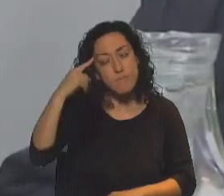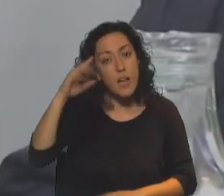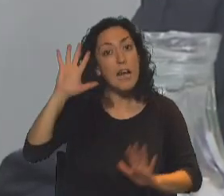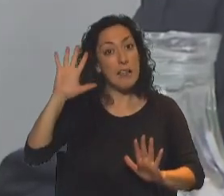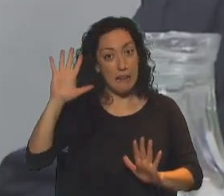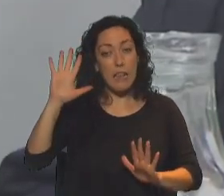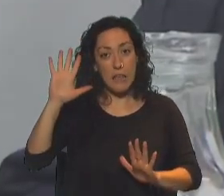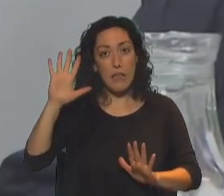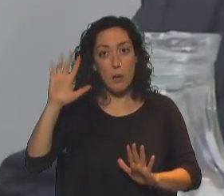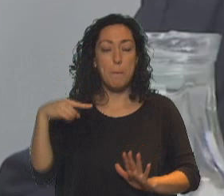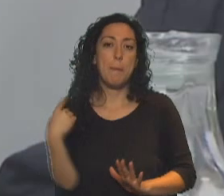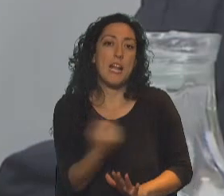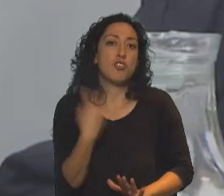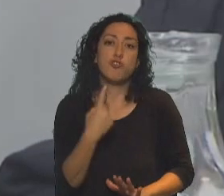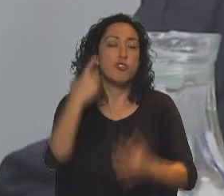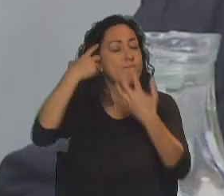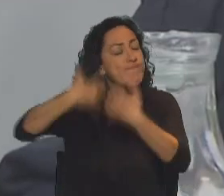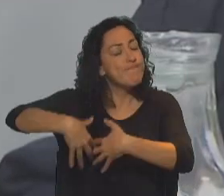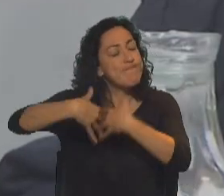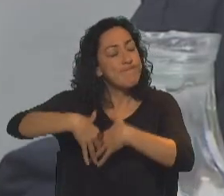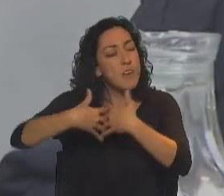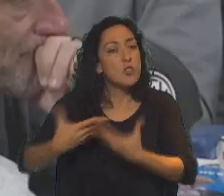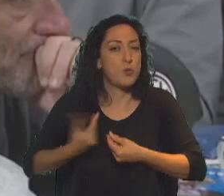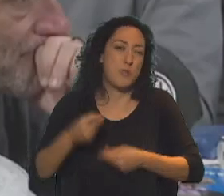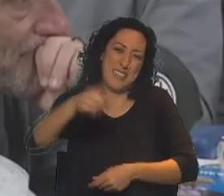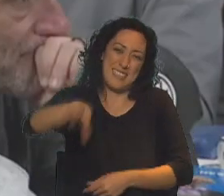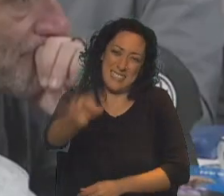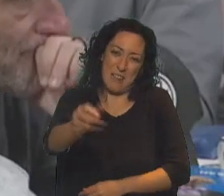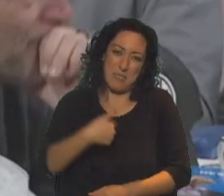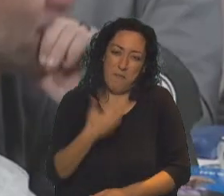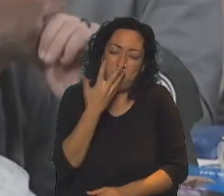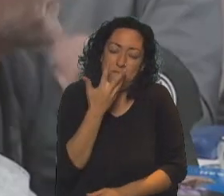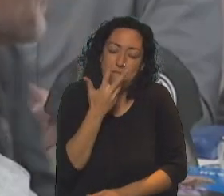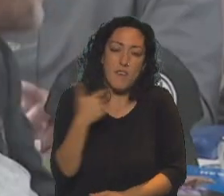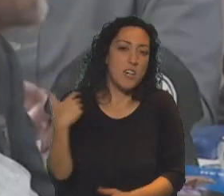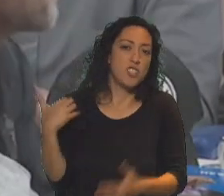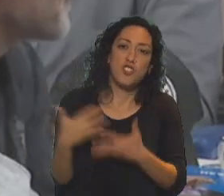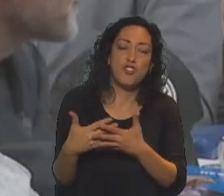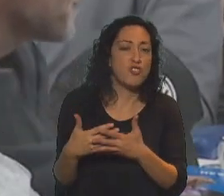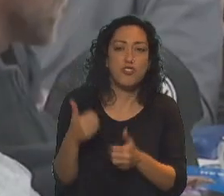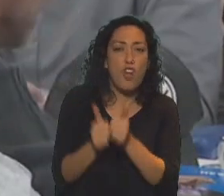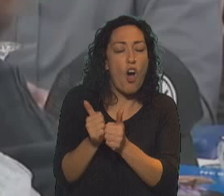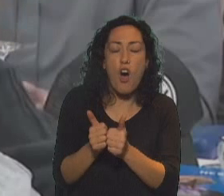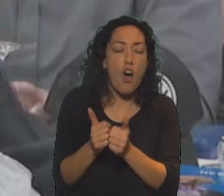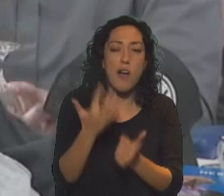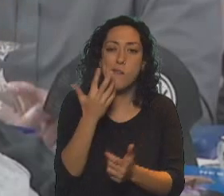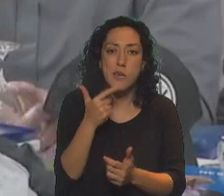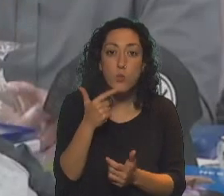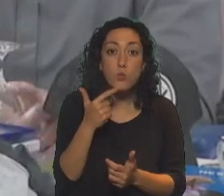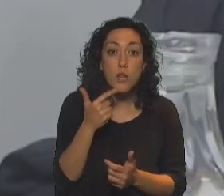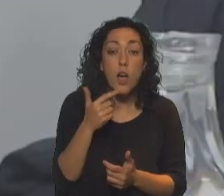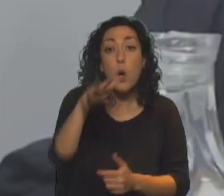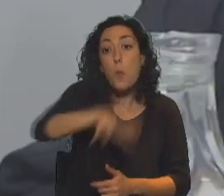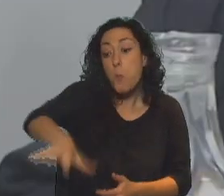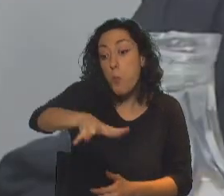ayudarnos a reflexionar. Ustedes saben que a mí me gusta mucho la historia, y es tal vez un lugar común decir que los pueblos que no conocen